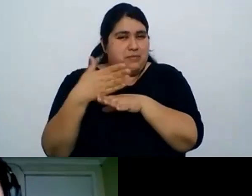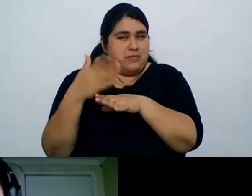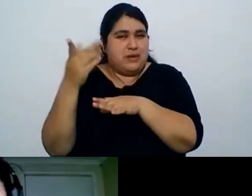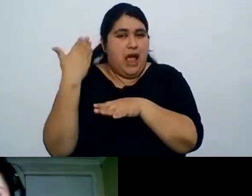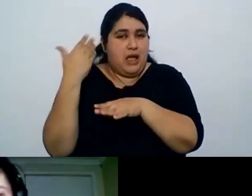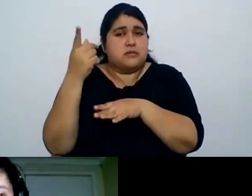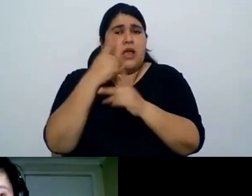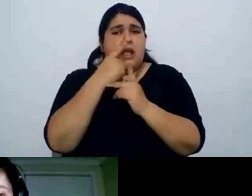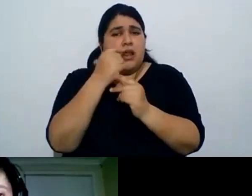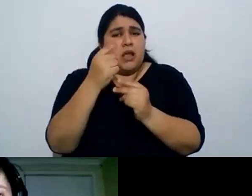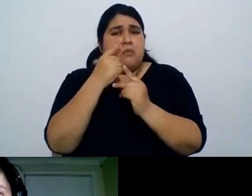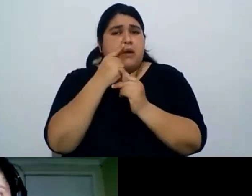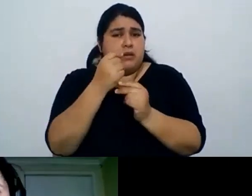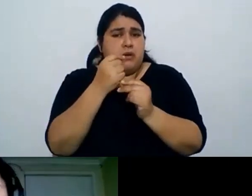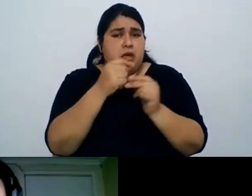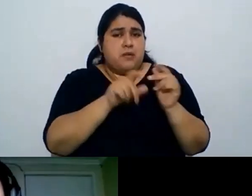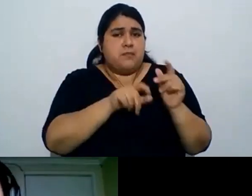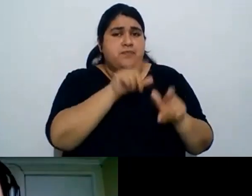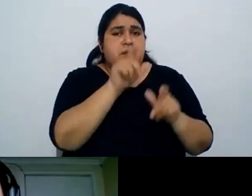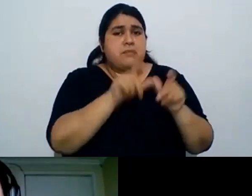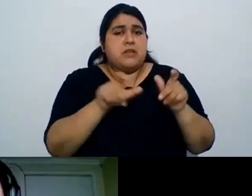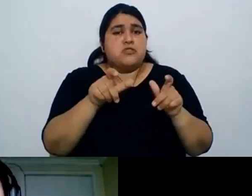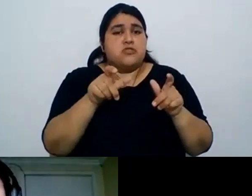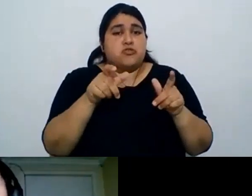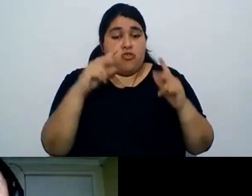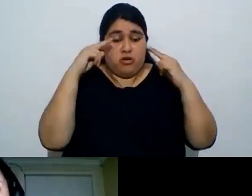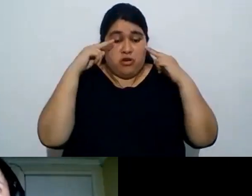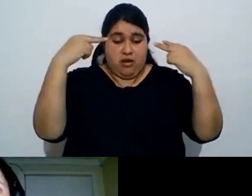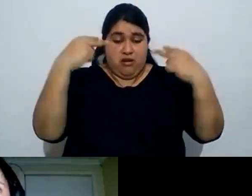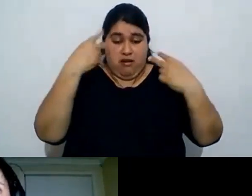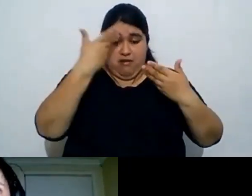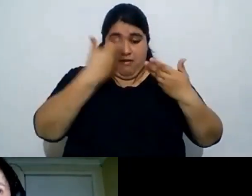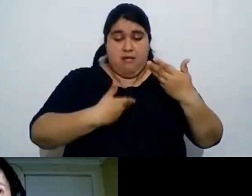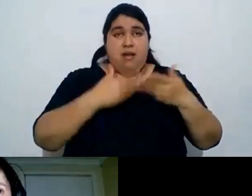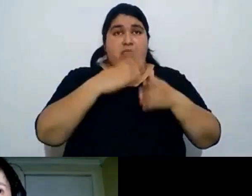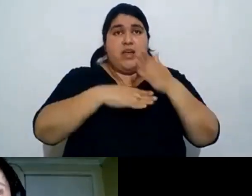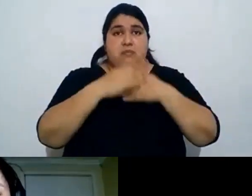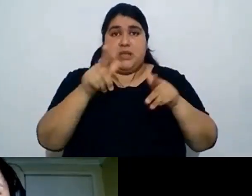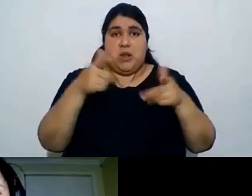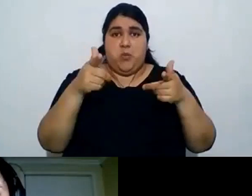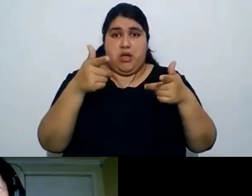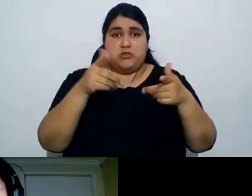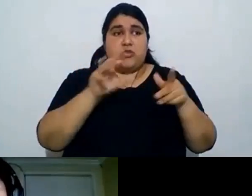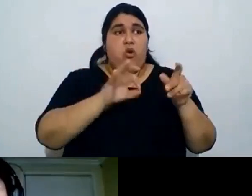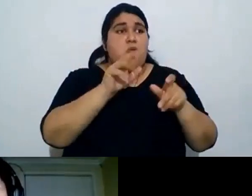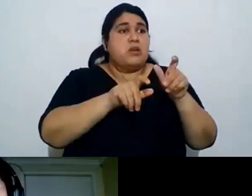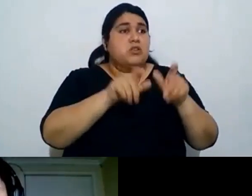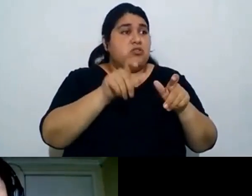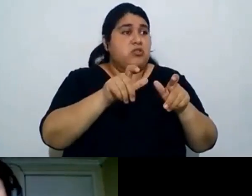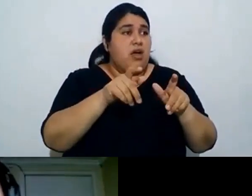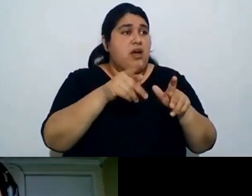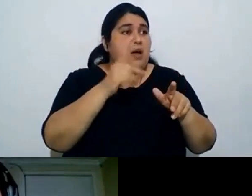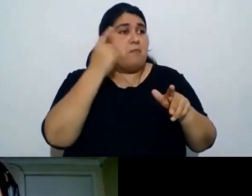quejas por parte de personas que no presentan una discapacidad hacia personas en situación de discapacidad,